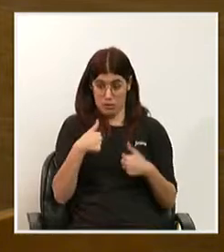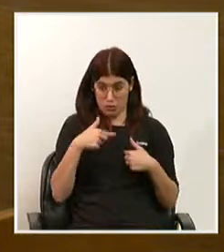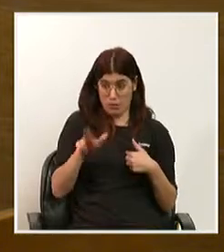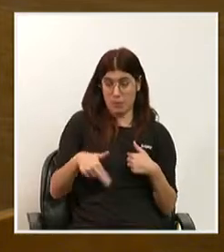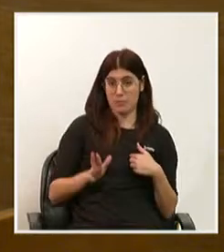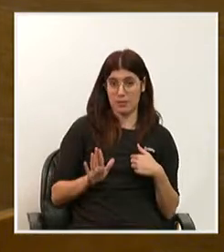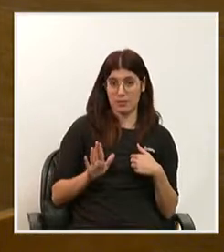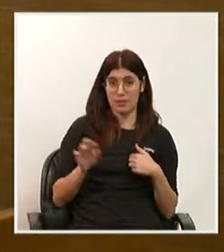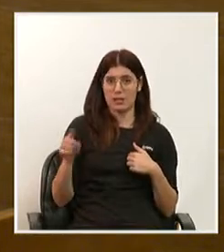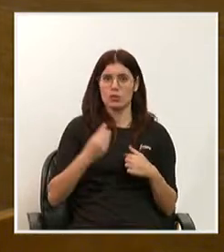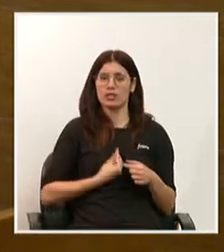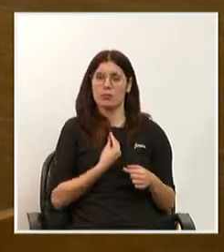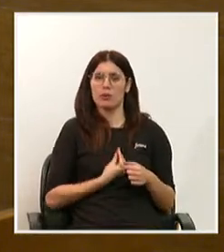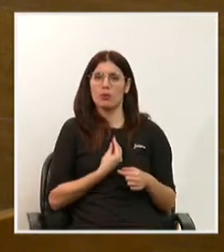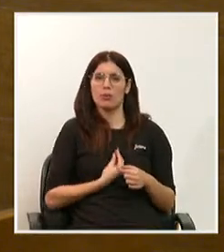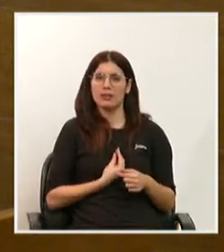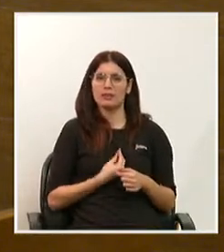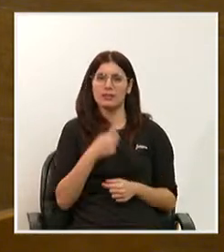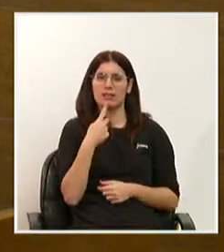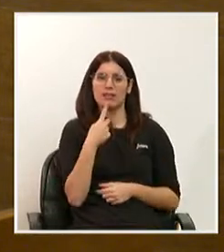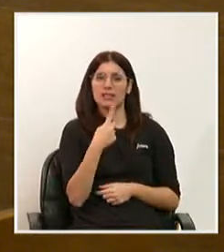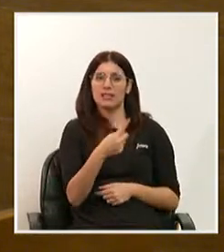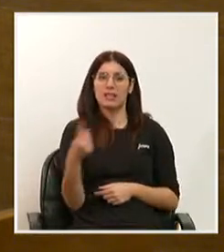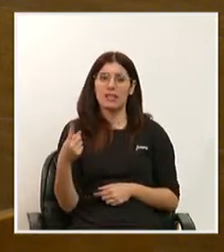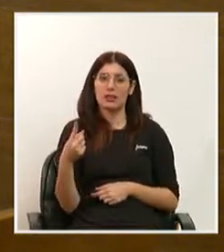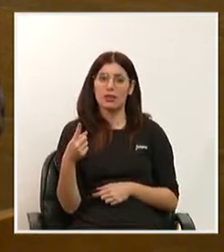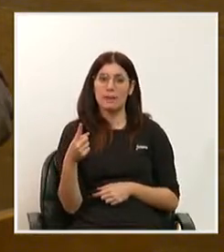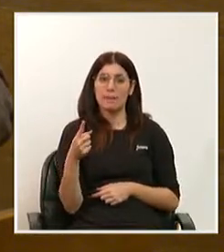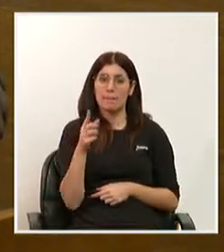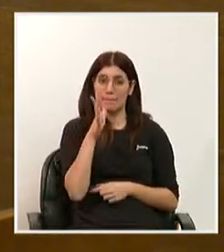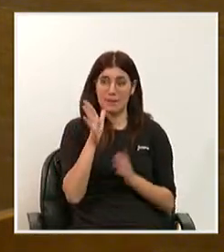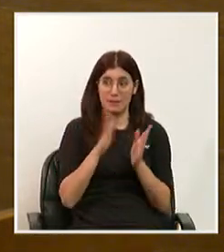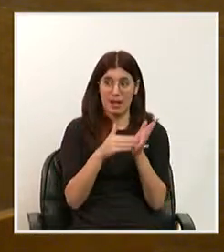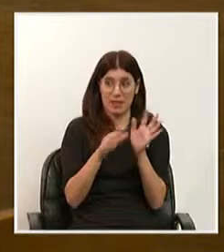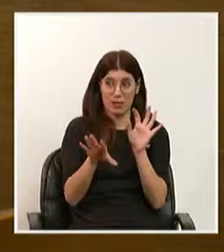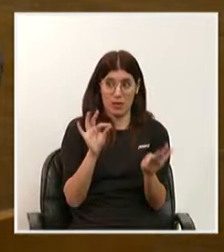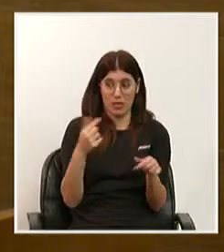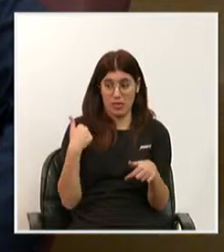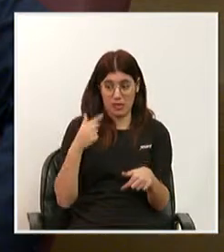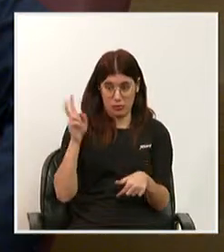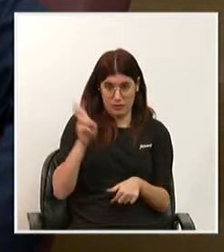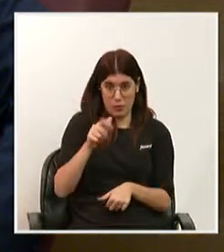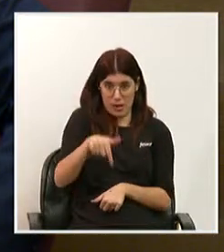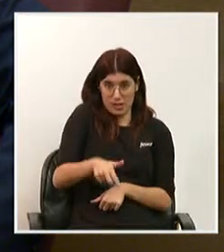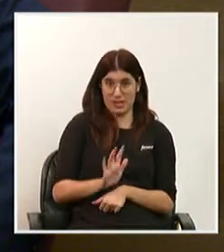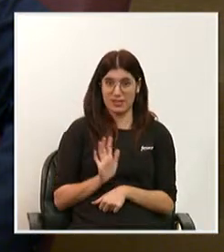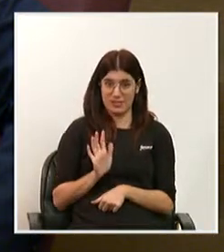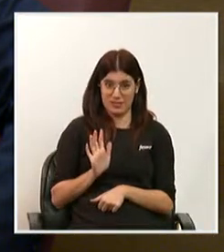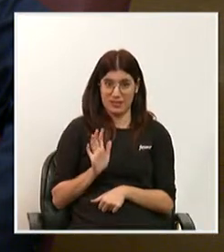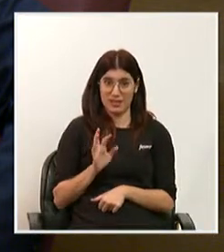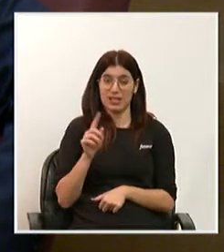como se preocupa le digo cuándo llegamos aquí cuando los valencianos lo deciden cuando lo deciden y fíjese Yo sí llevo tiempo